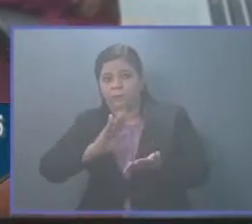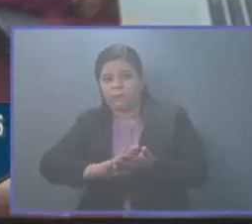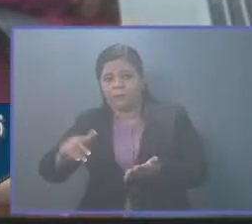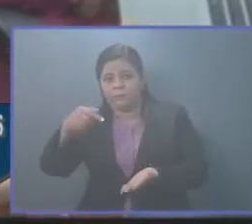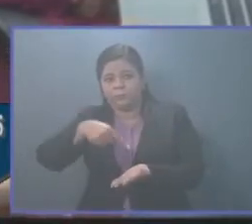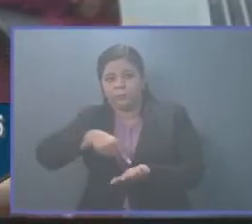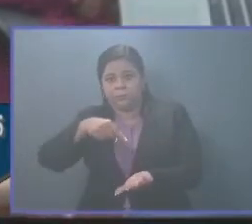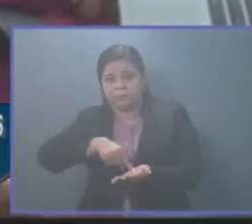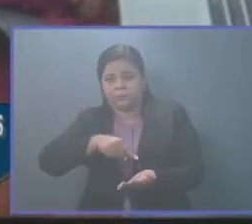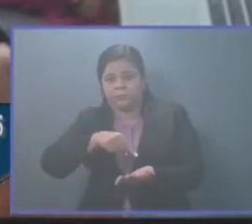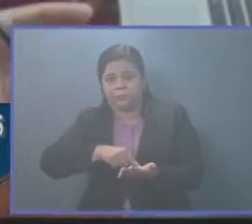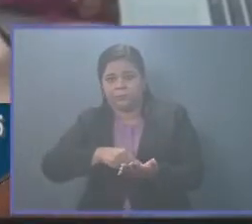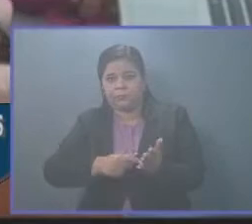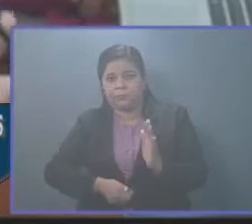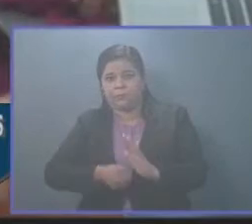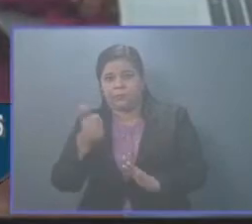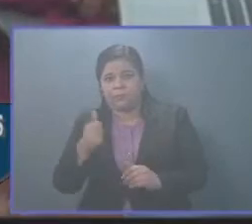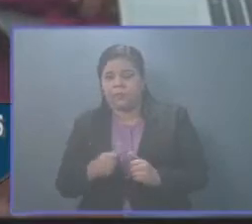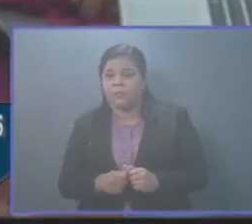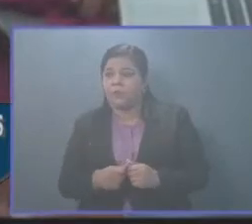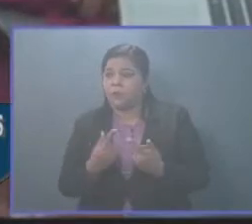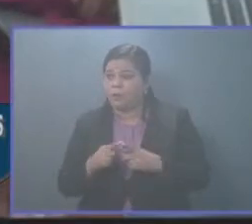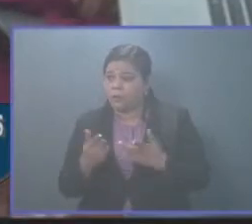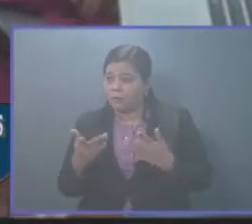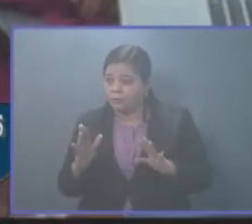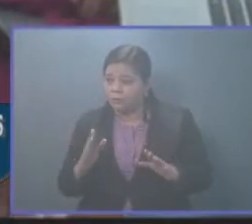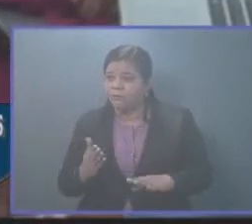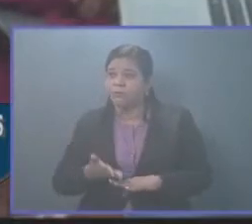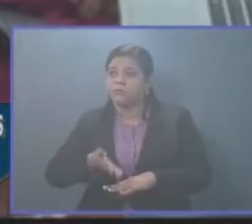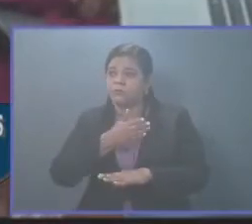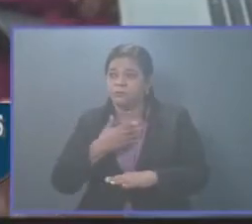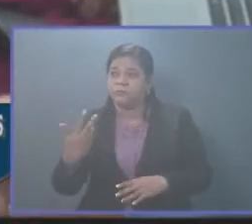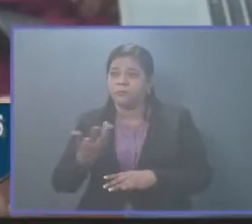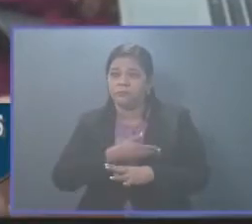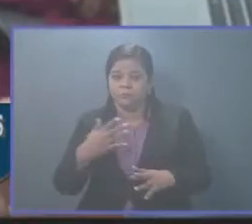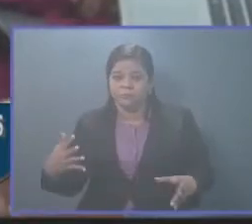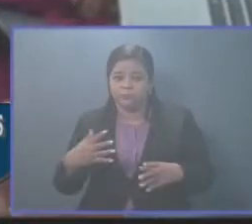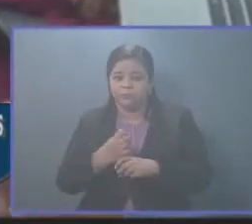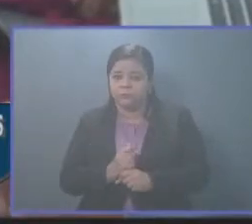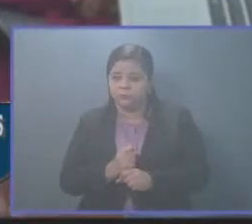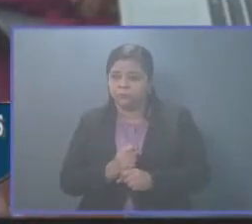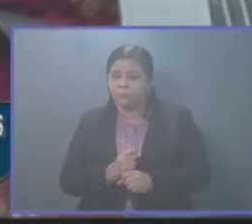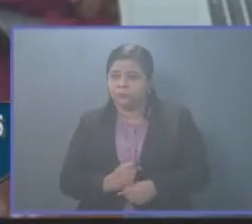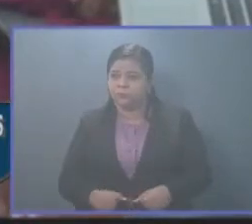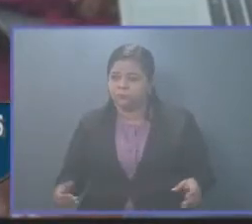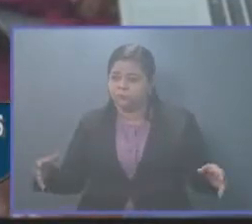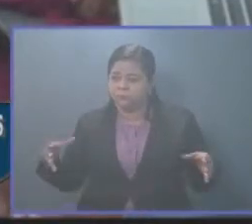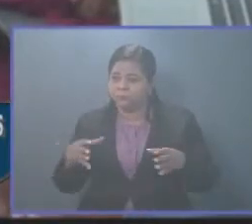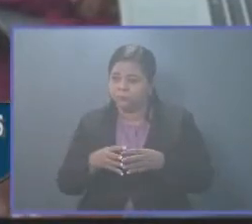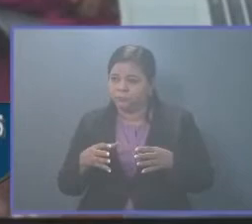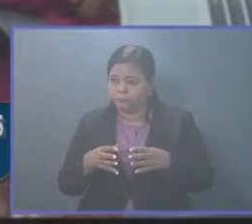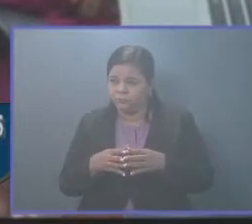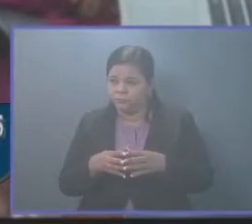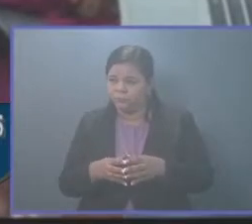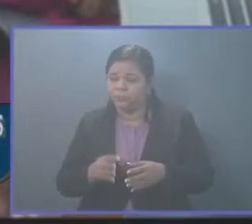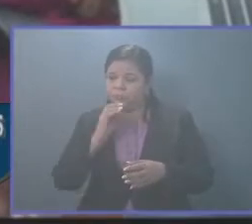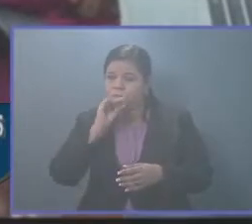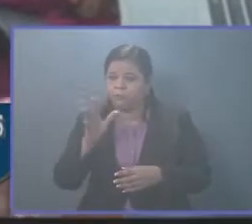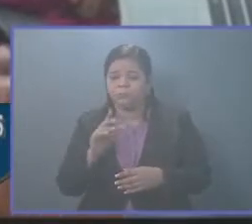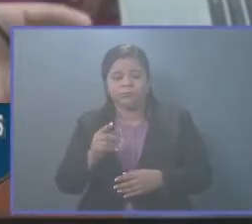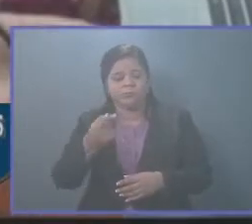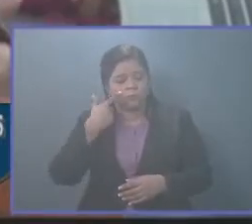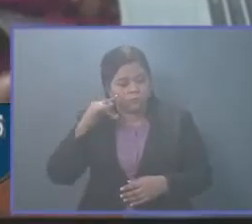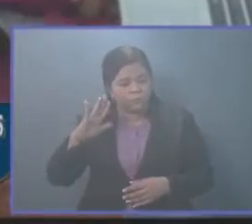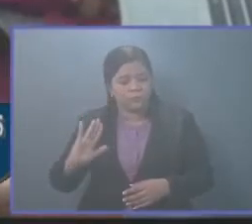lo que está consignado acá. Y como hemos señalado en las conclusiones, el comité no ha podido